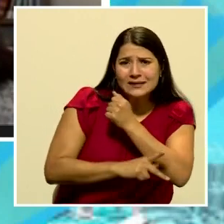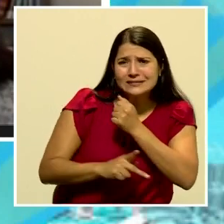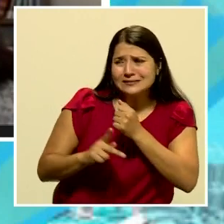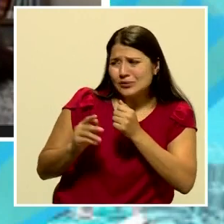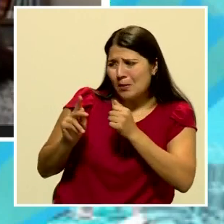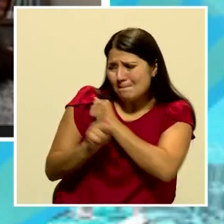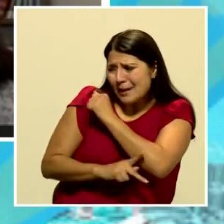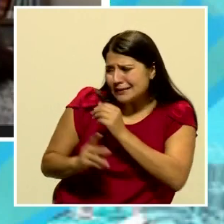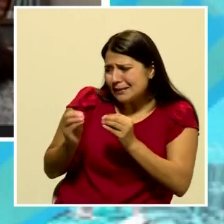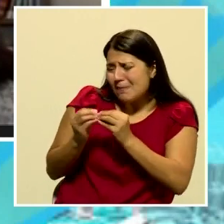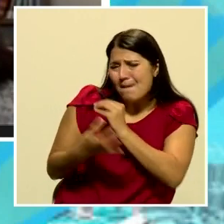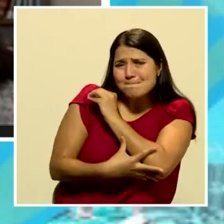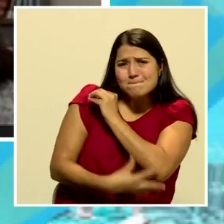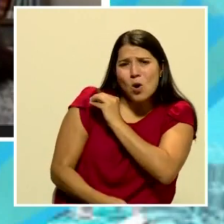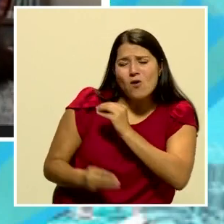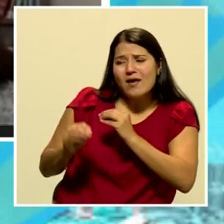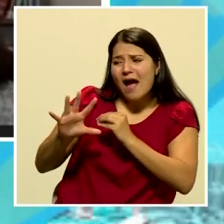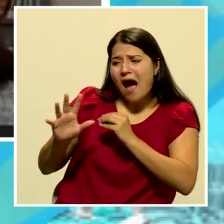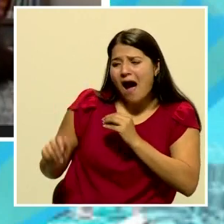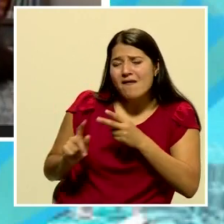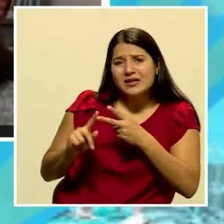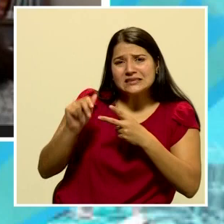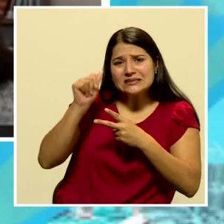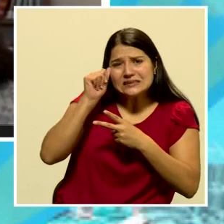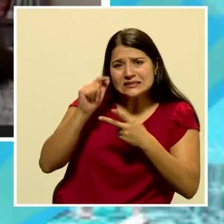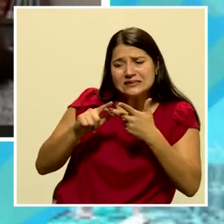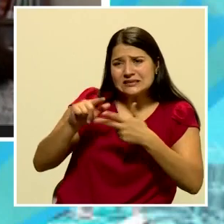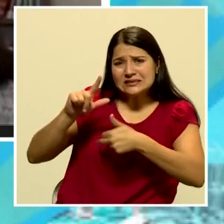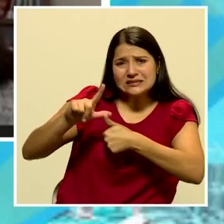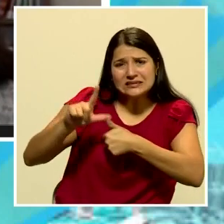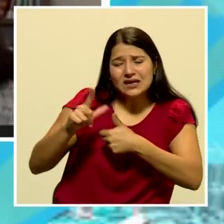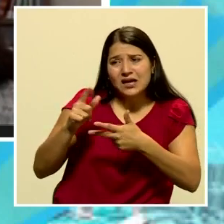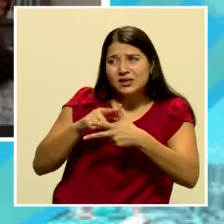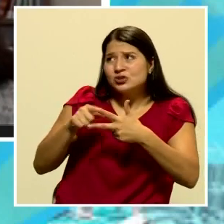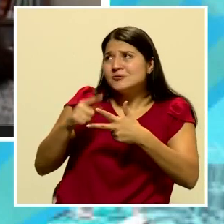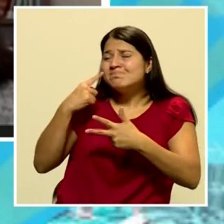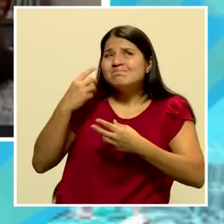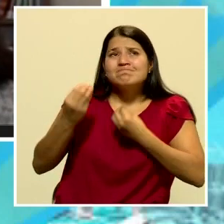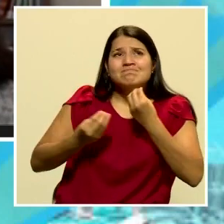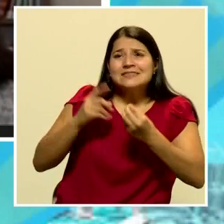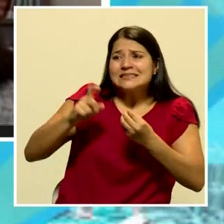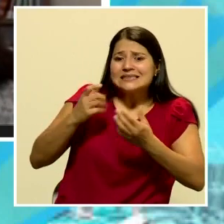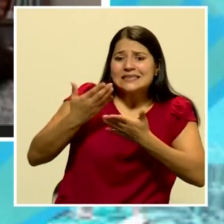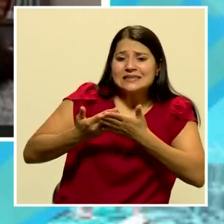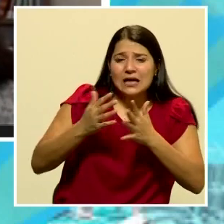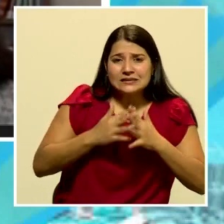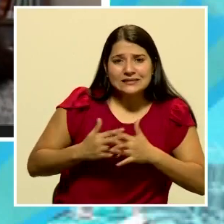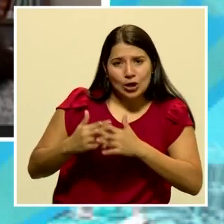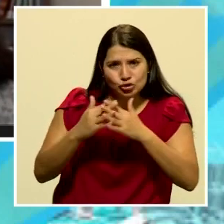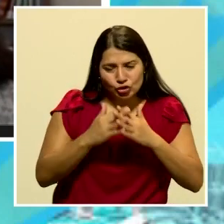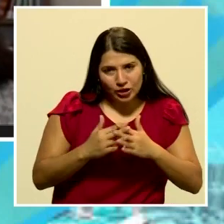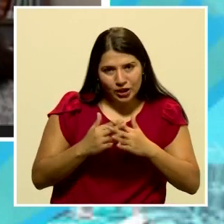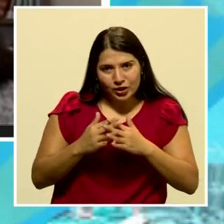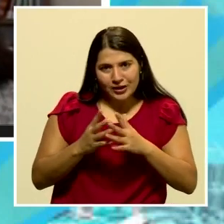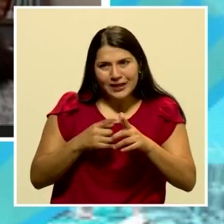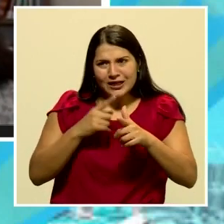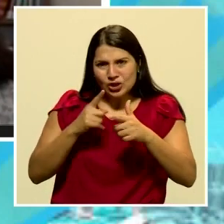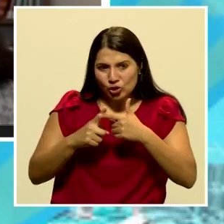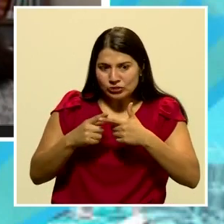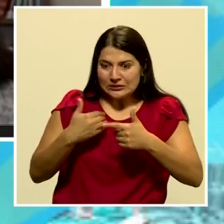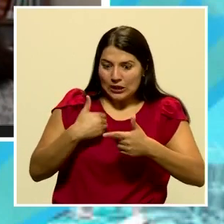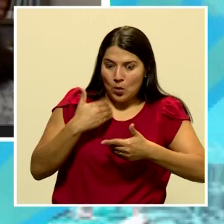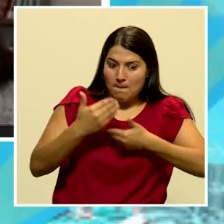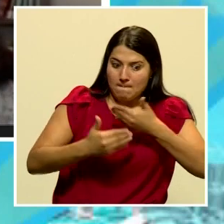Latinoamérica, deciden intentar llegar hacia Estados Unidos y pasan por todo